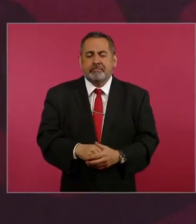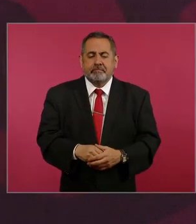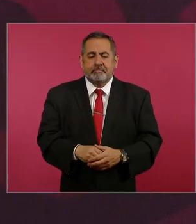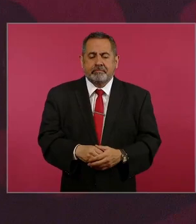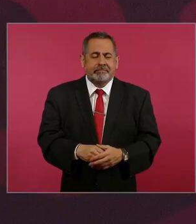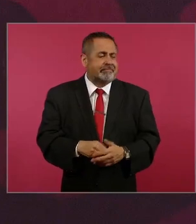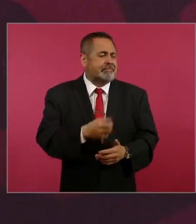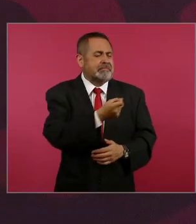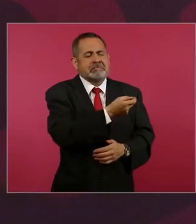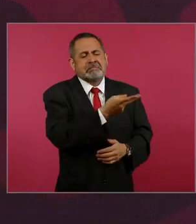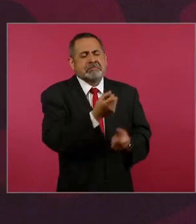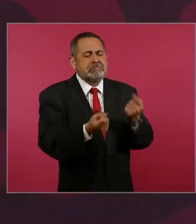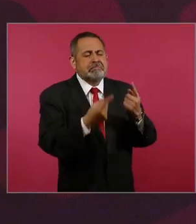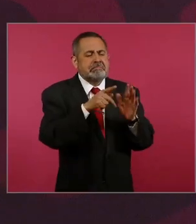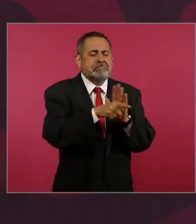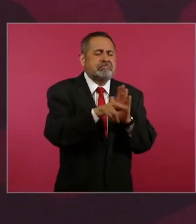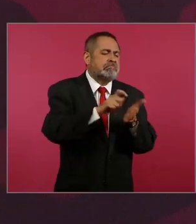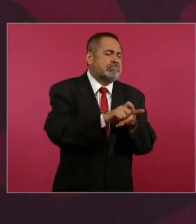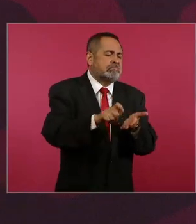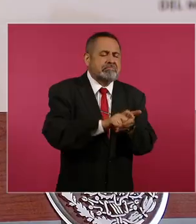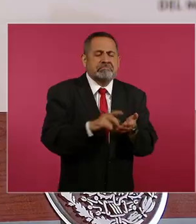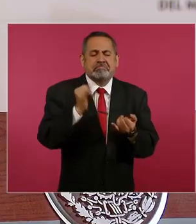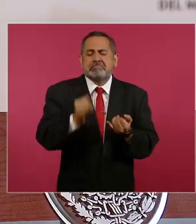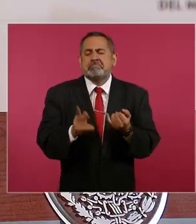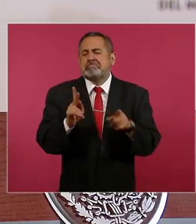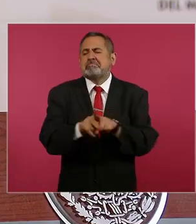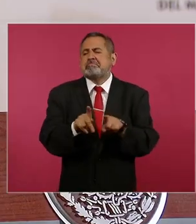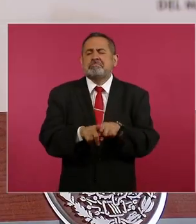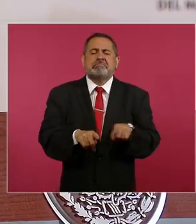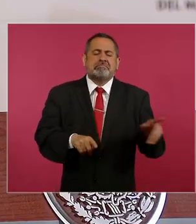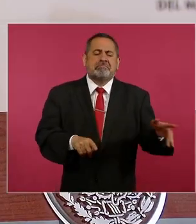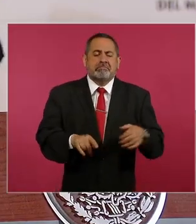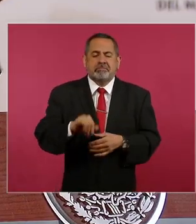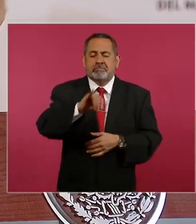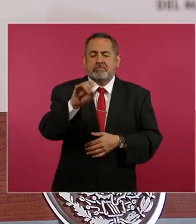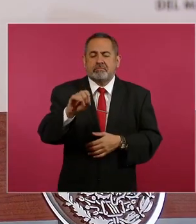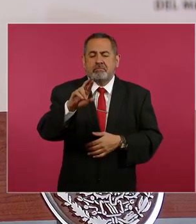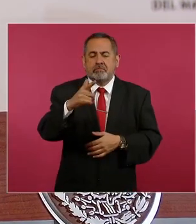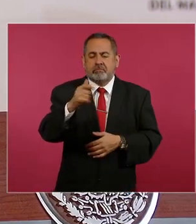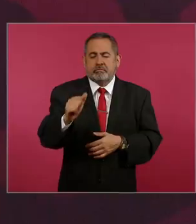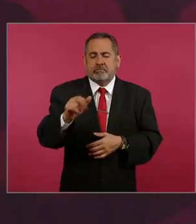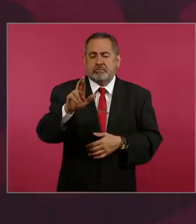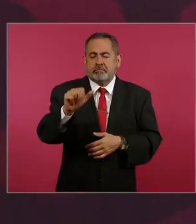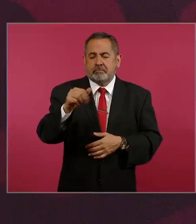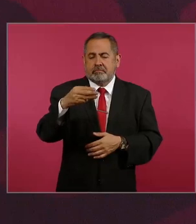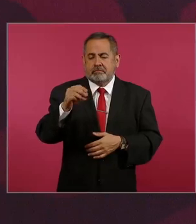y periodistas como Jorge Ramos,